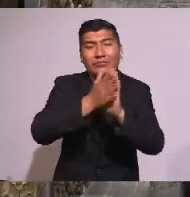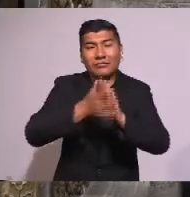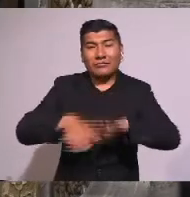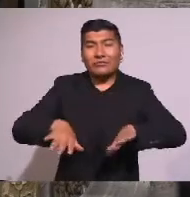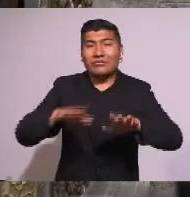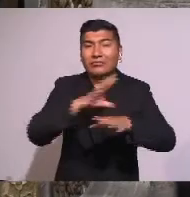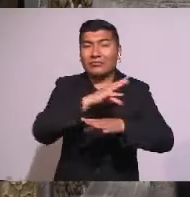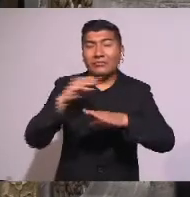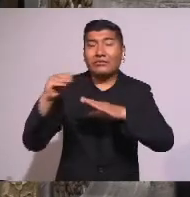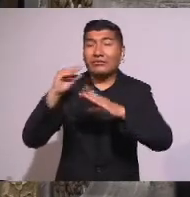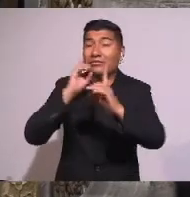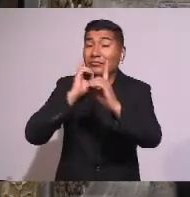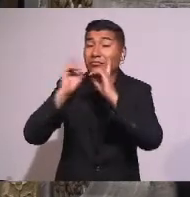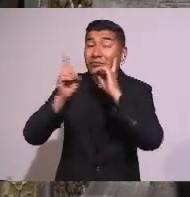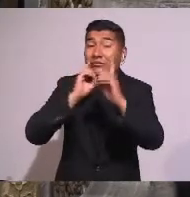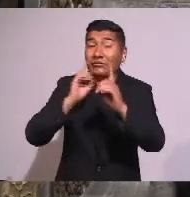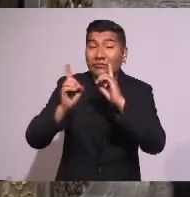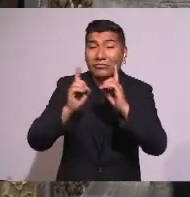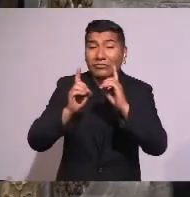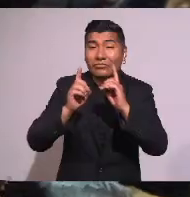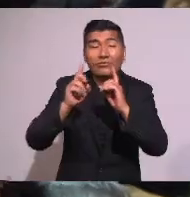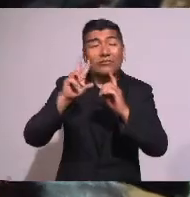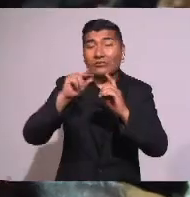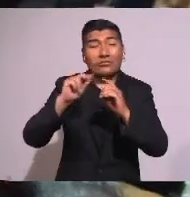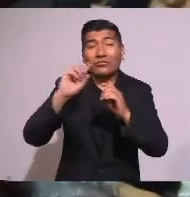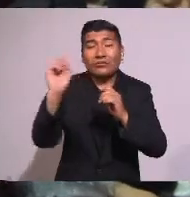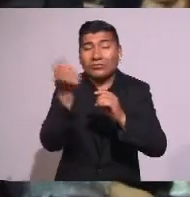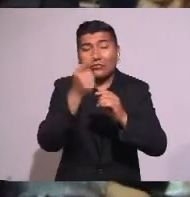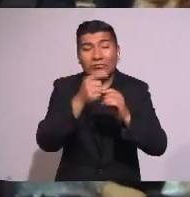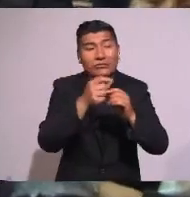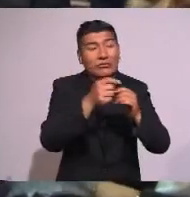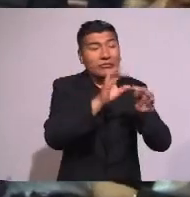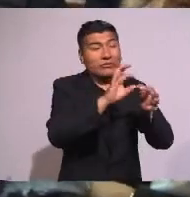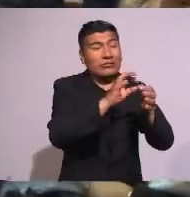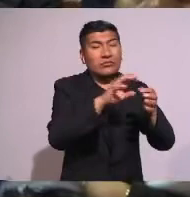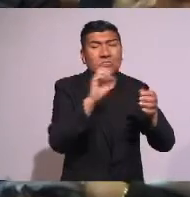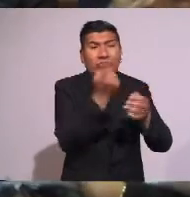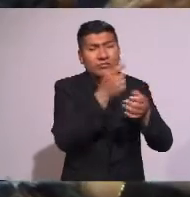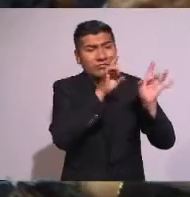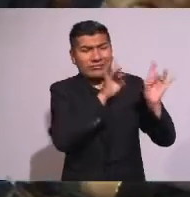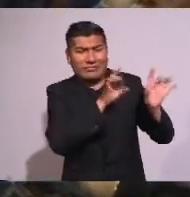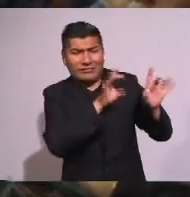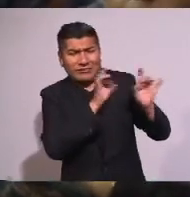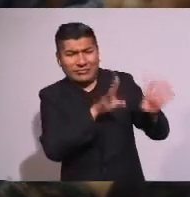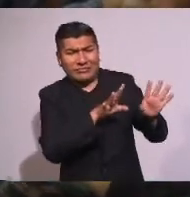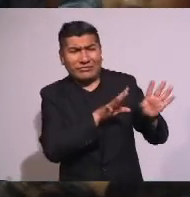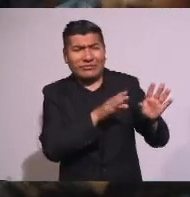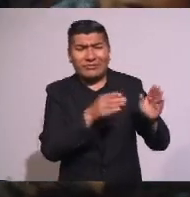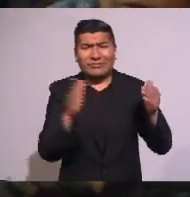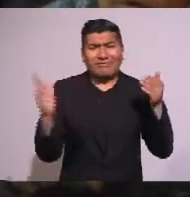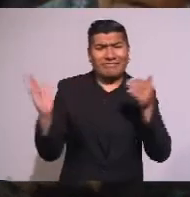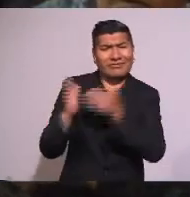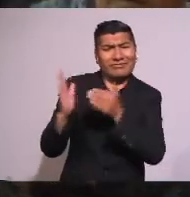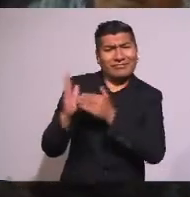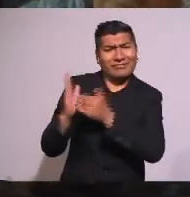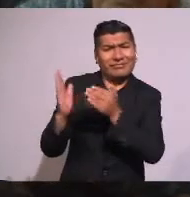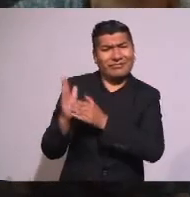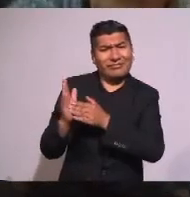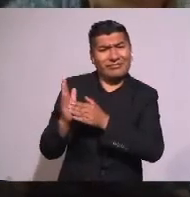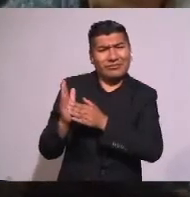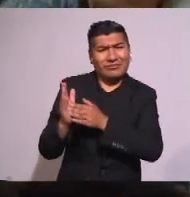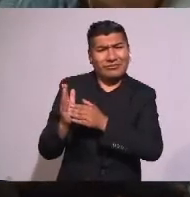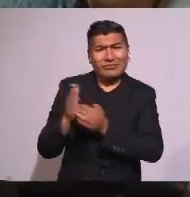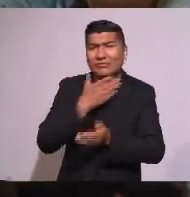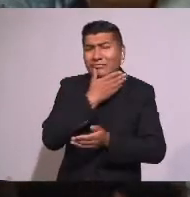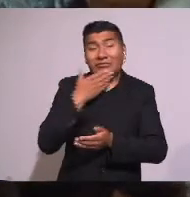diálogo. Porque no se resuelven los problemas a base de odio, a base de presión, sino a base